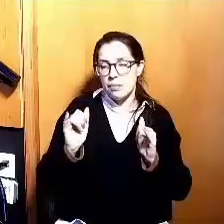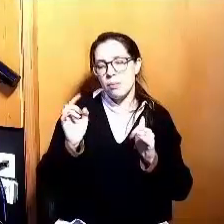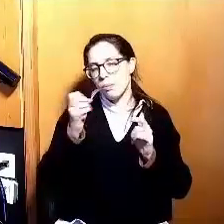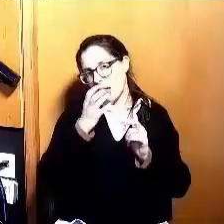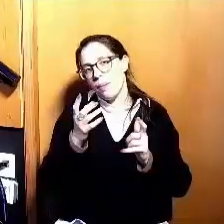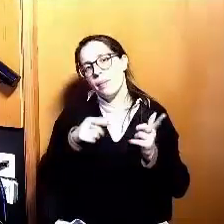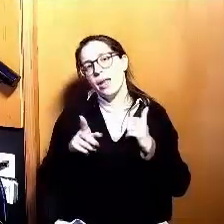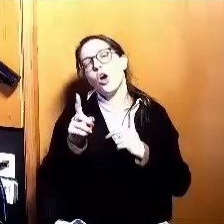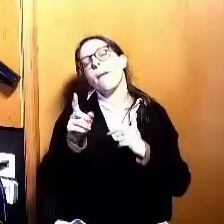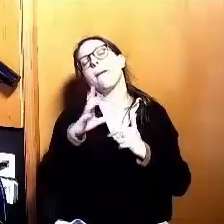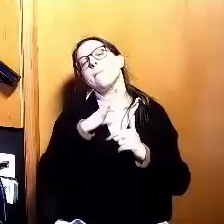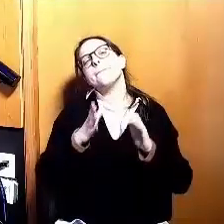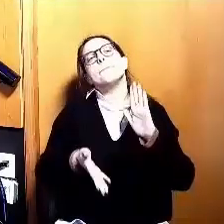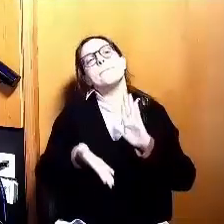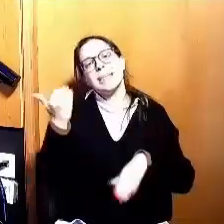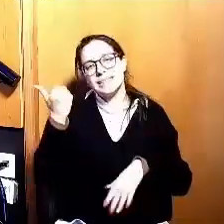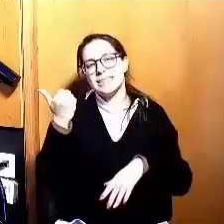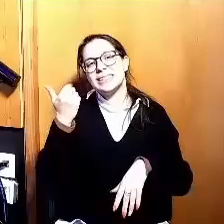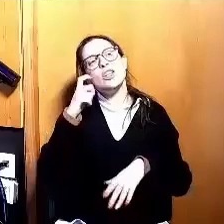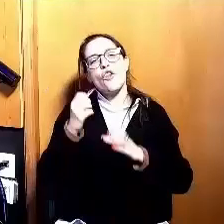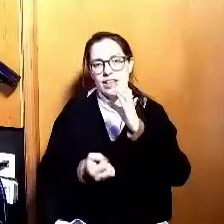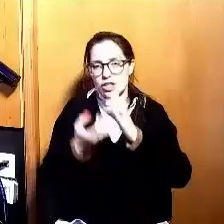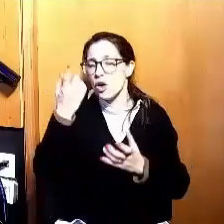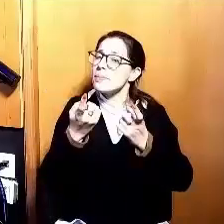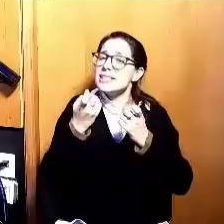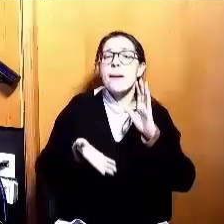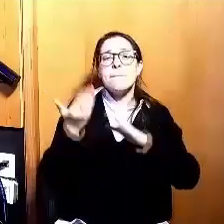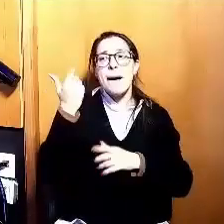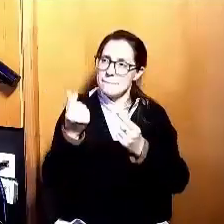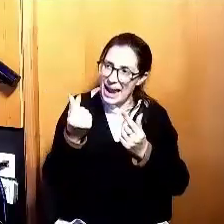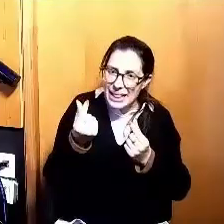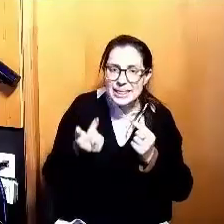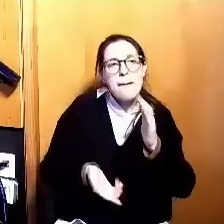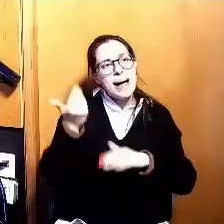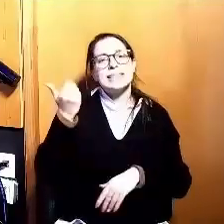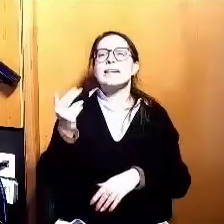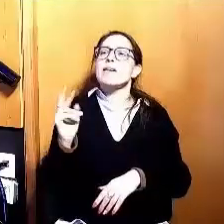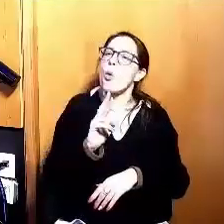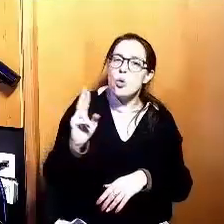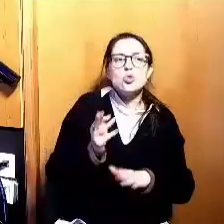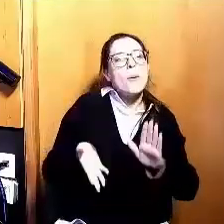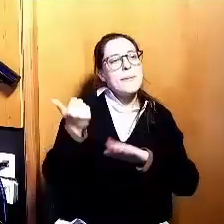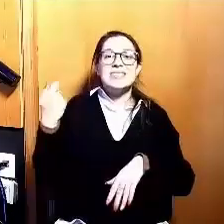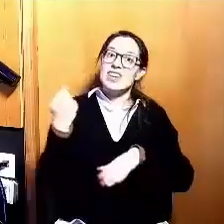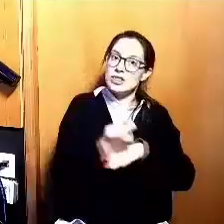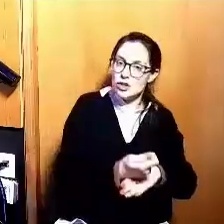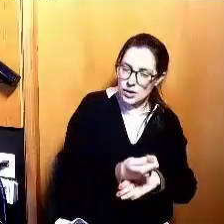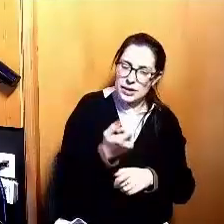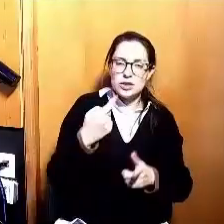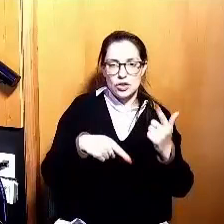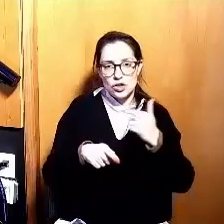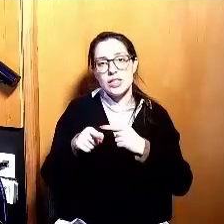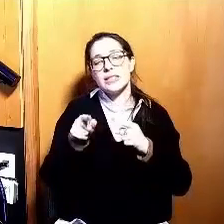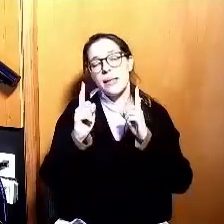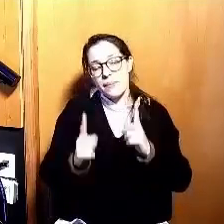que seamos más sofisticados, pues vas a requerir más recursos, más inversión y vas a requerir un apoyo en términos de